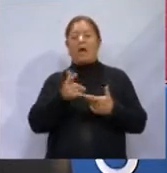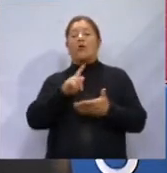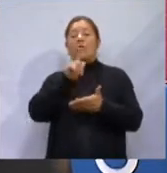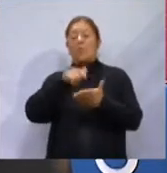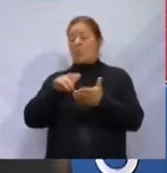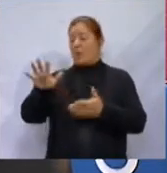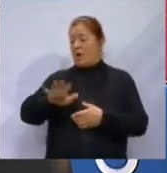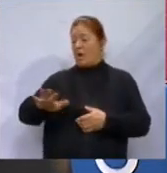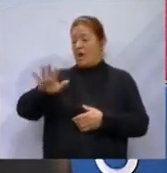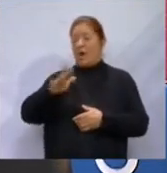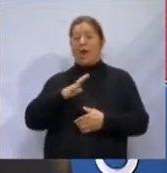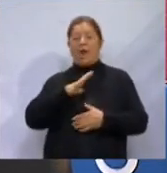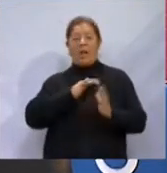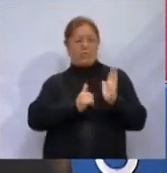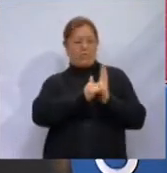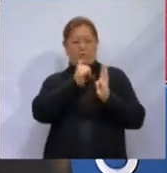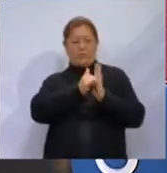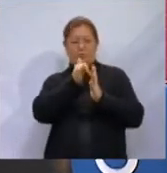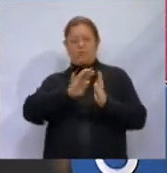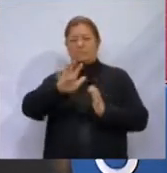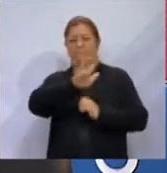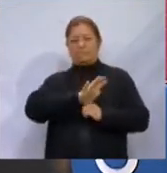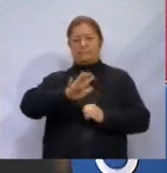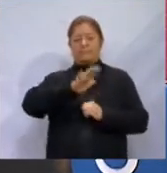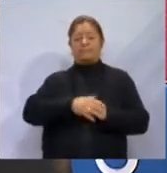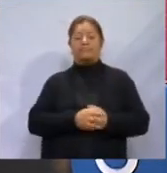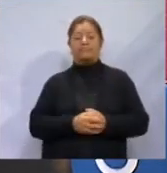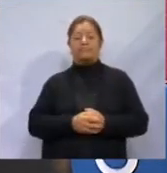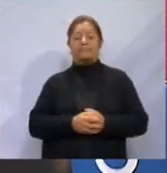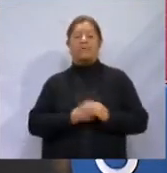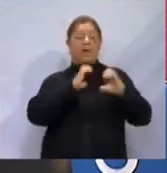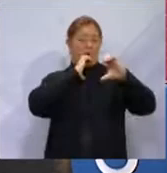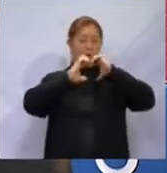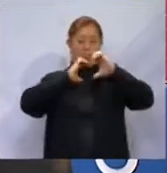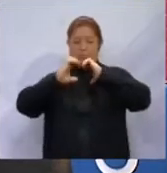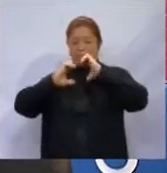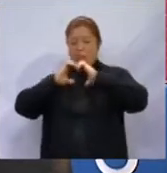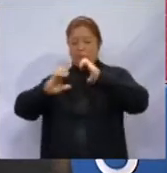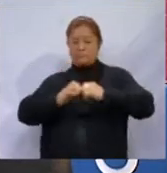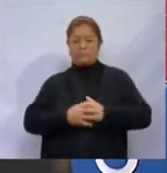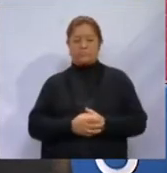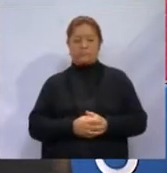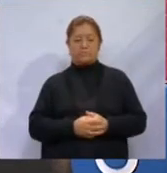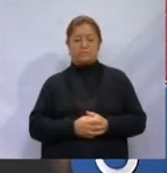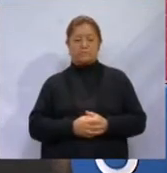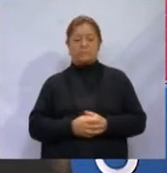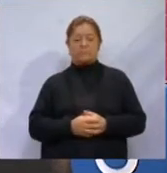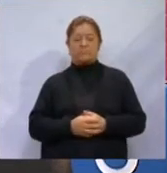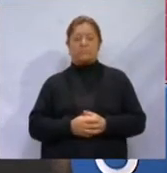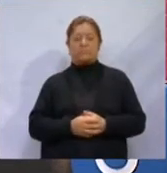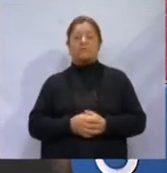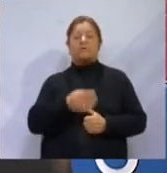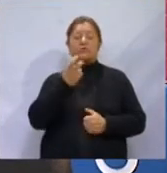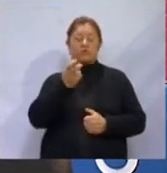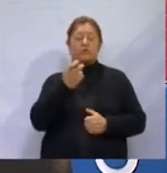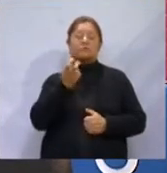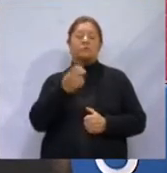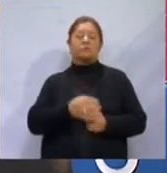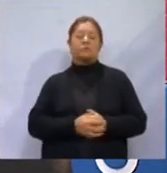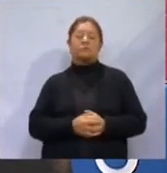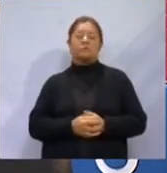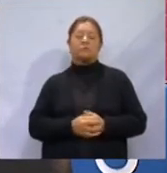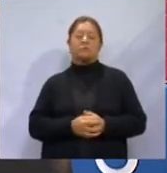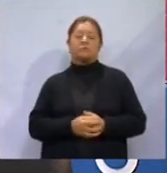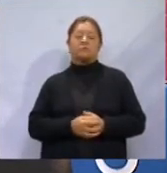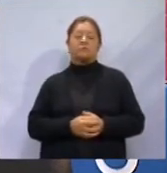espacios, infraestructura, sistemas de comunicación, ¿no? Entonces, eso es lo que nos haría